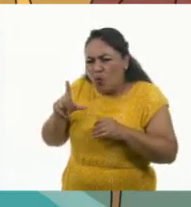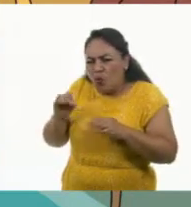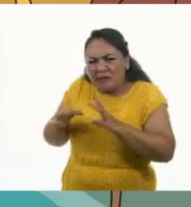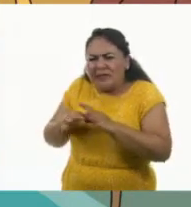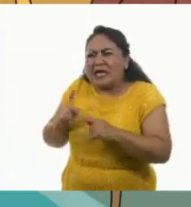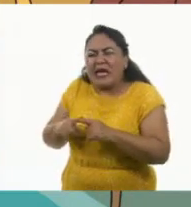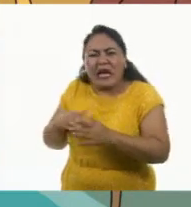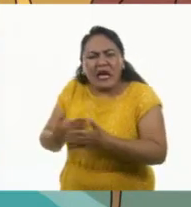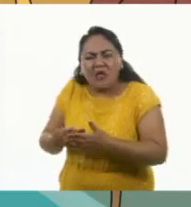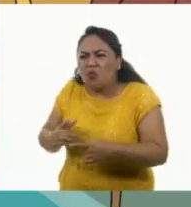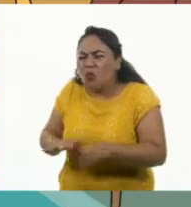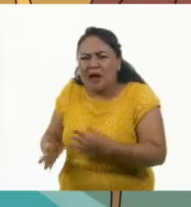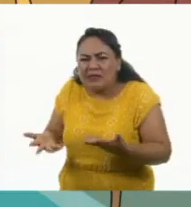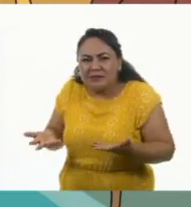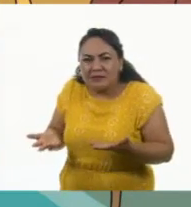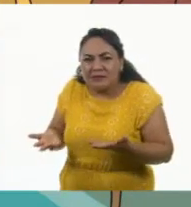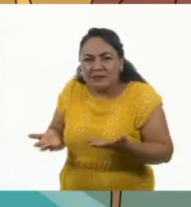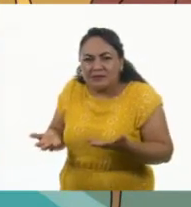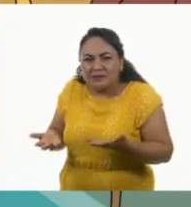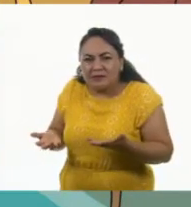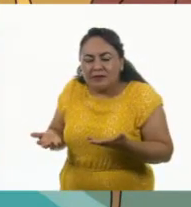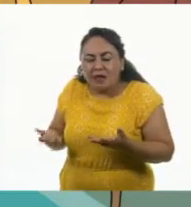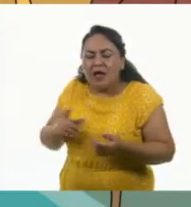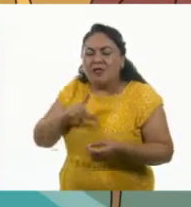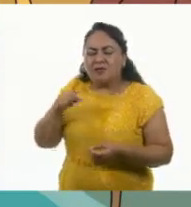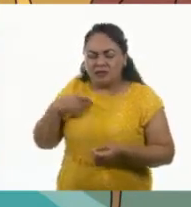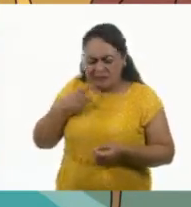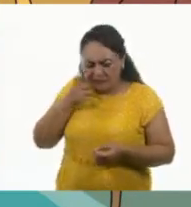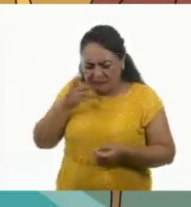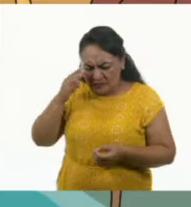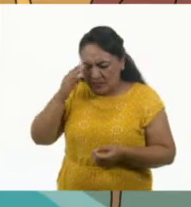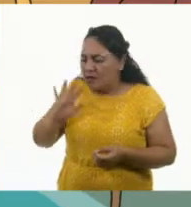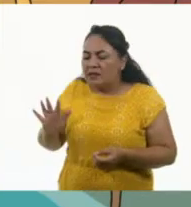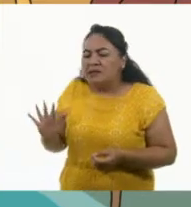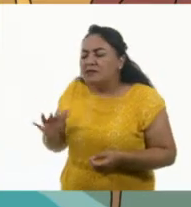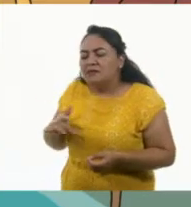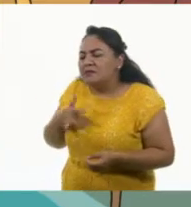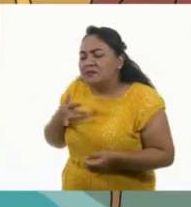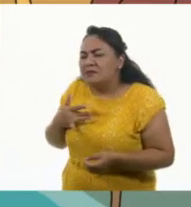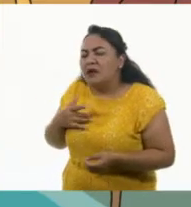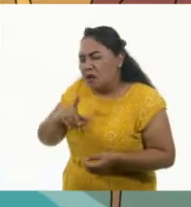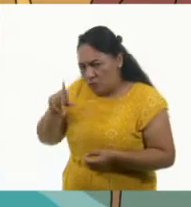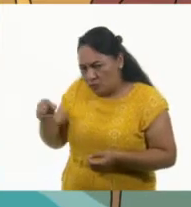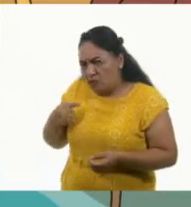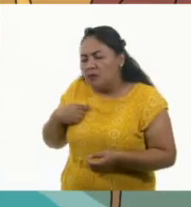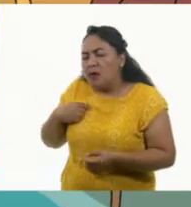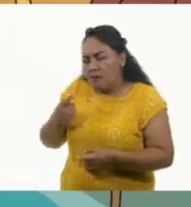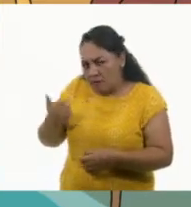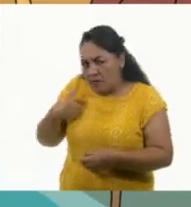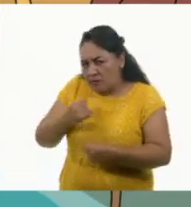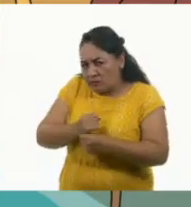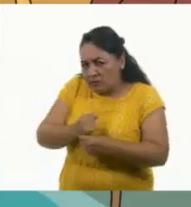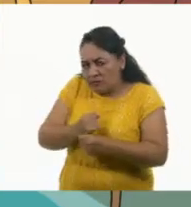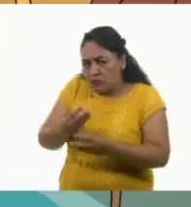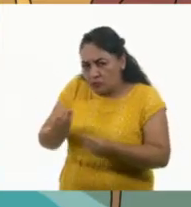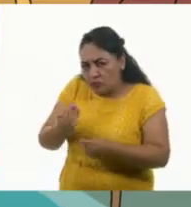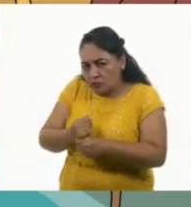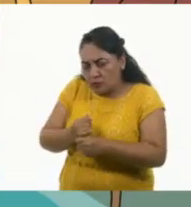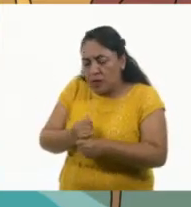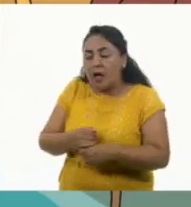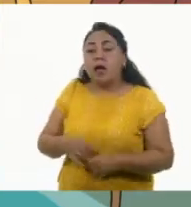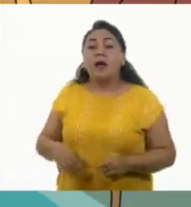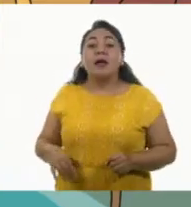se cayó? ¿Sí? Entonces le dije, mira, no lo sé, pero te lo investigo con mucho gusto, chamaco.